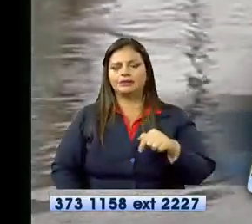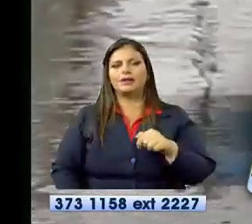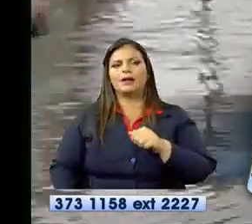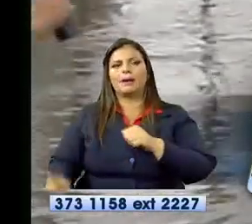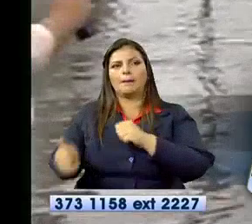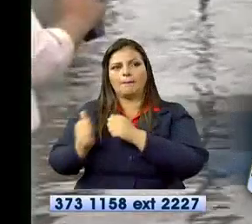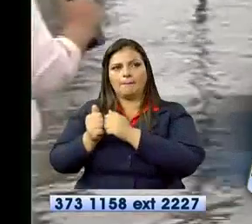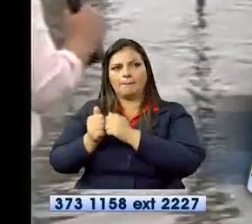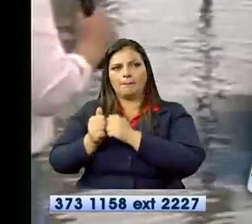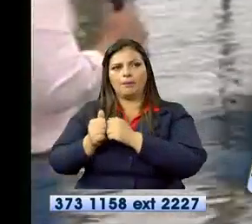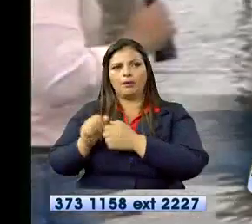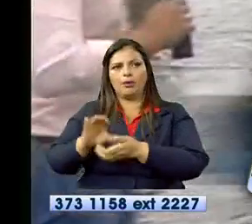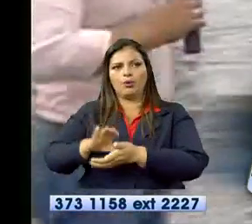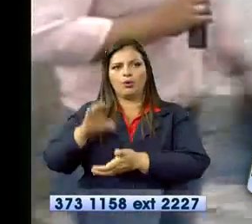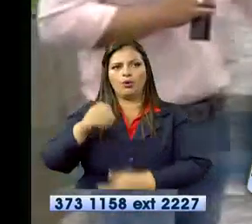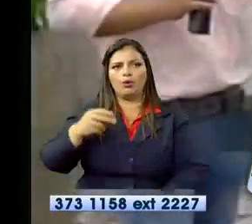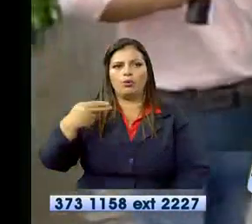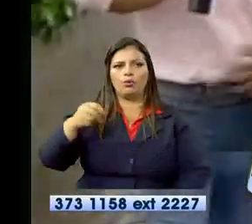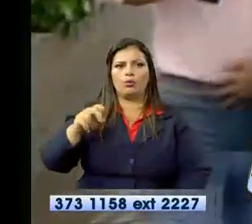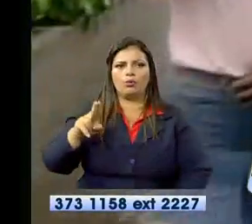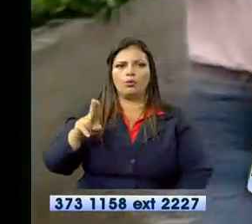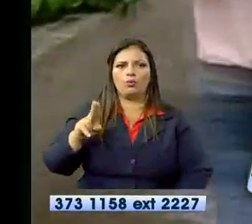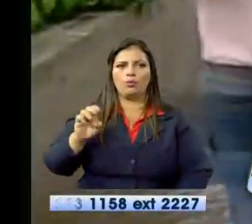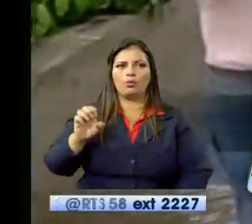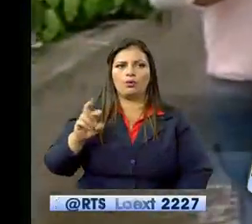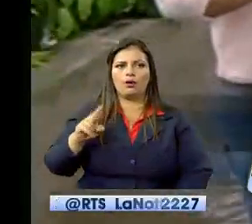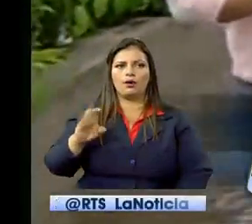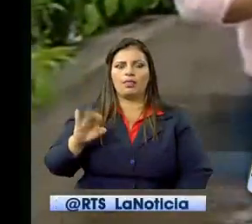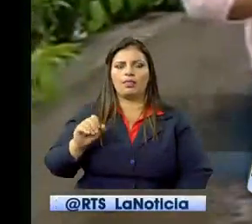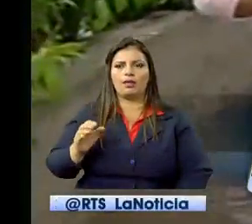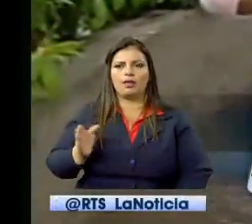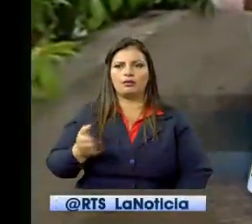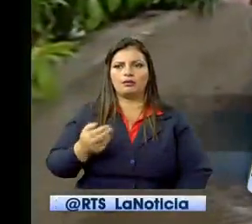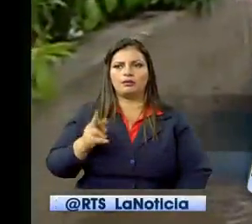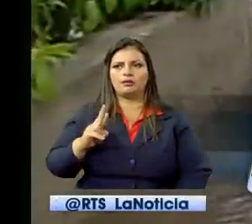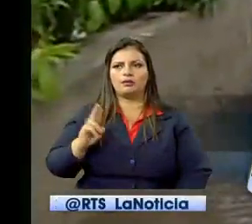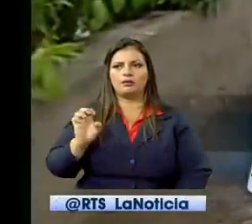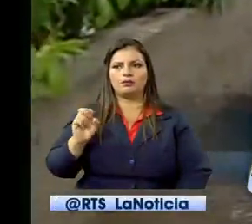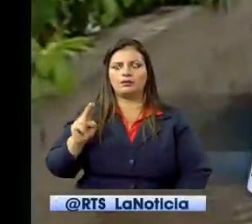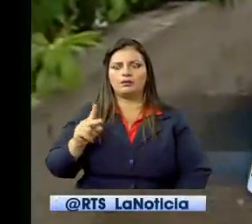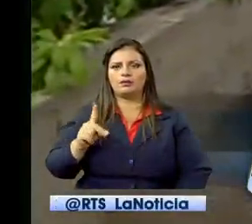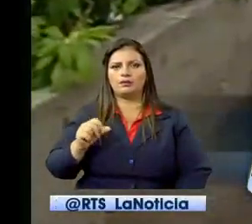Rendón, junto a Urdenor. Hugo, Rosalena.